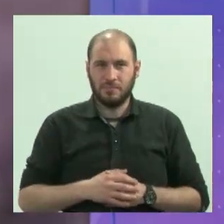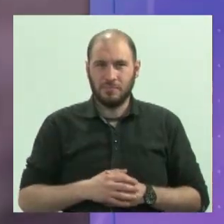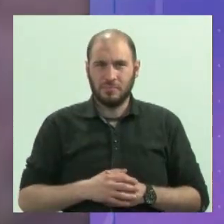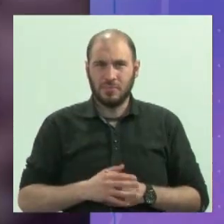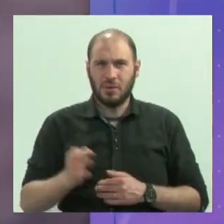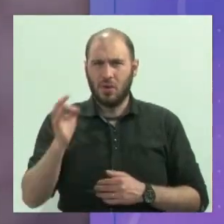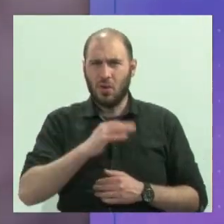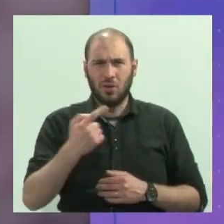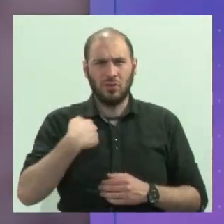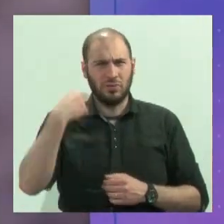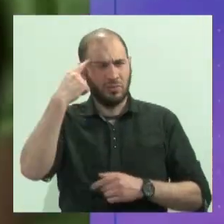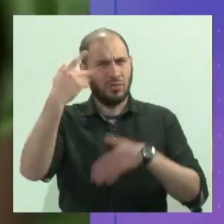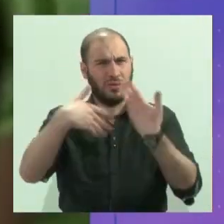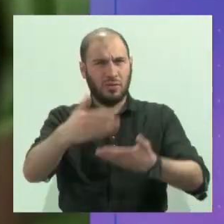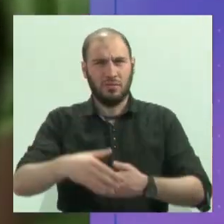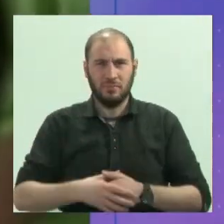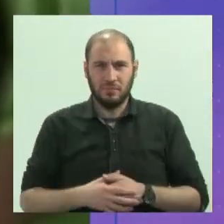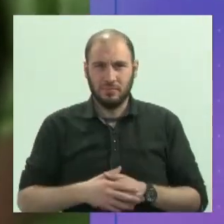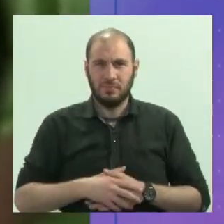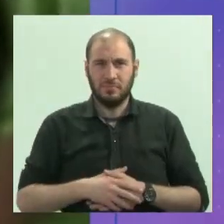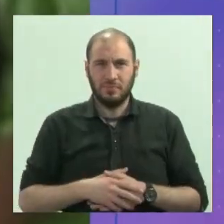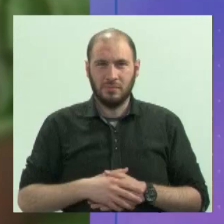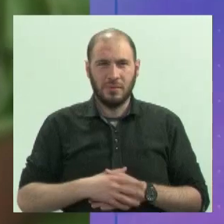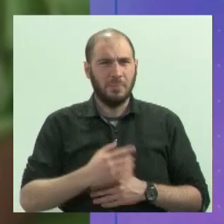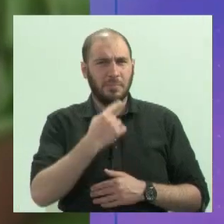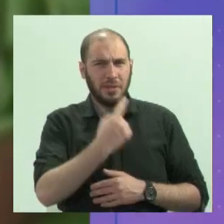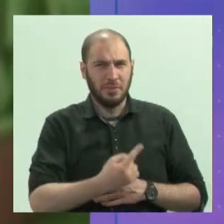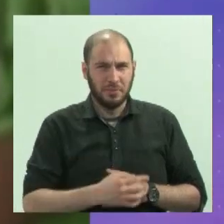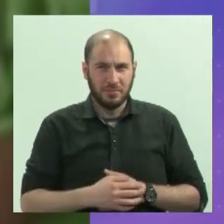tan solo mi imaginación? Chilindrina,